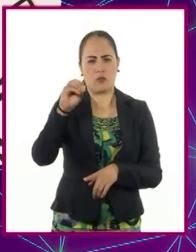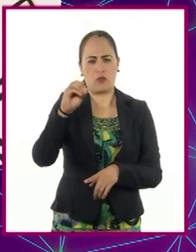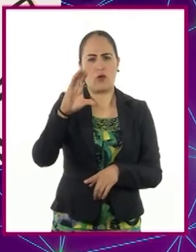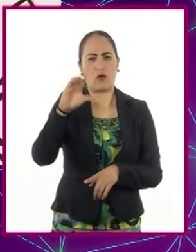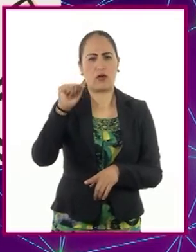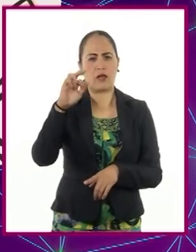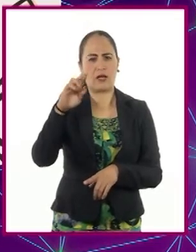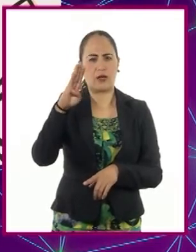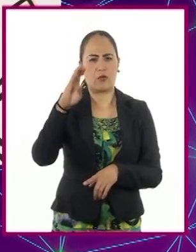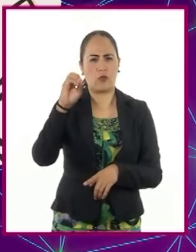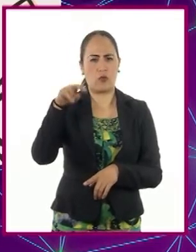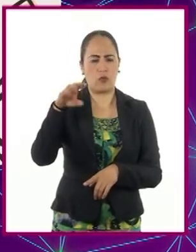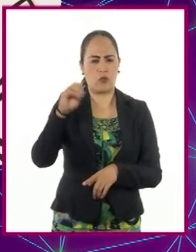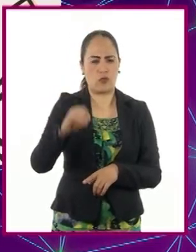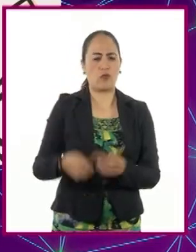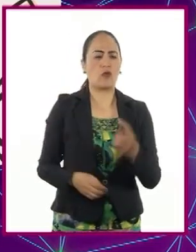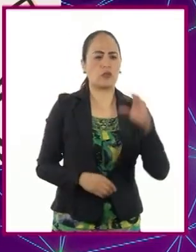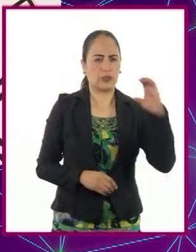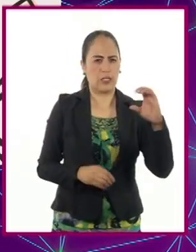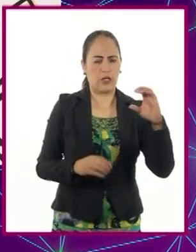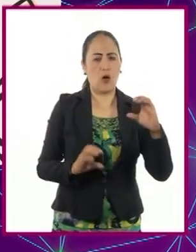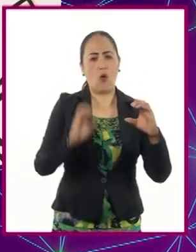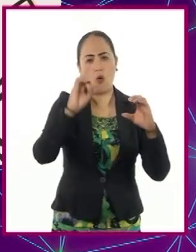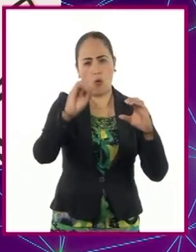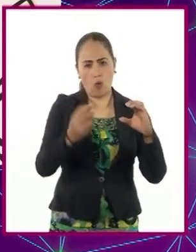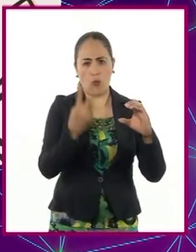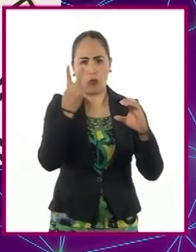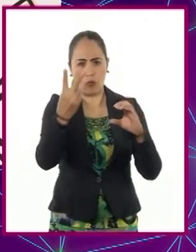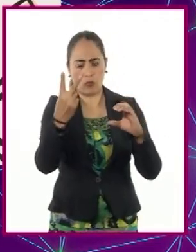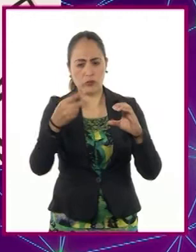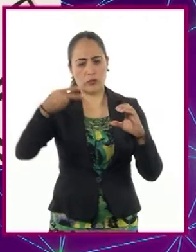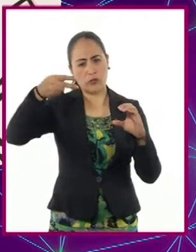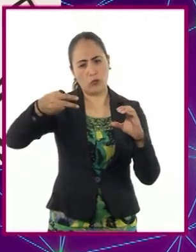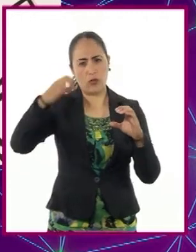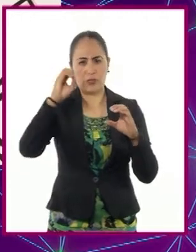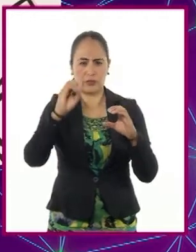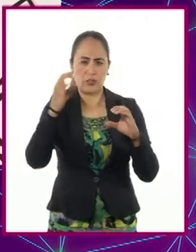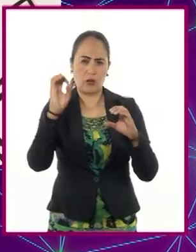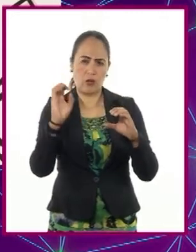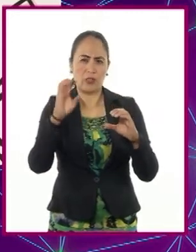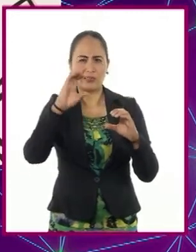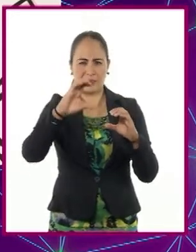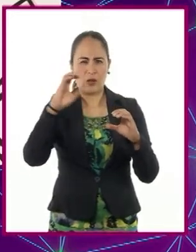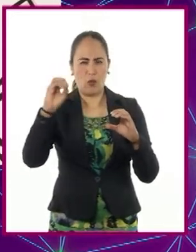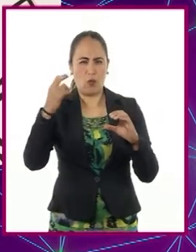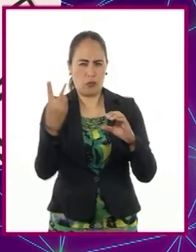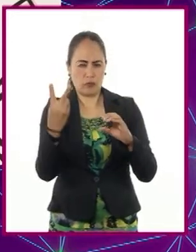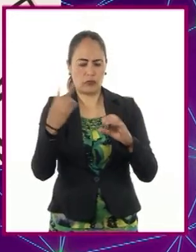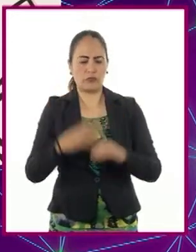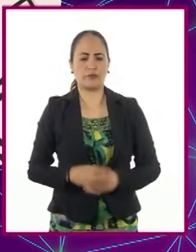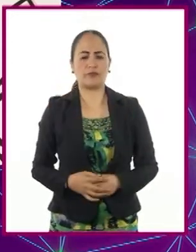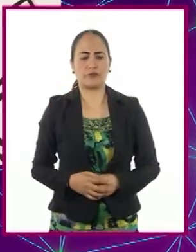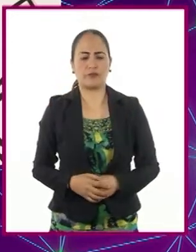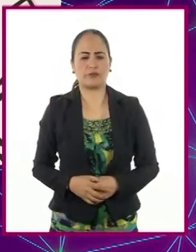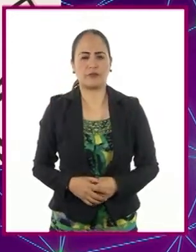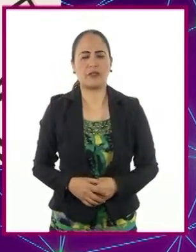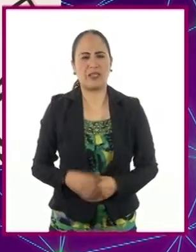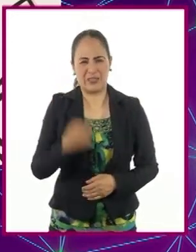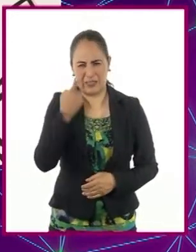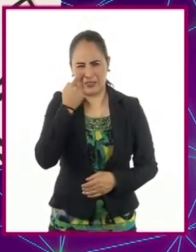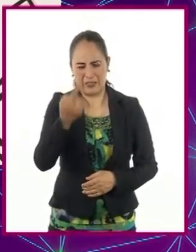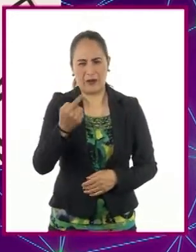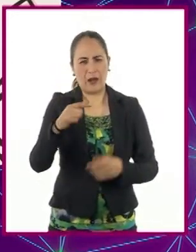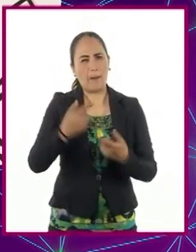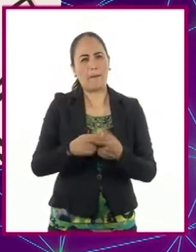reacciona con 2 átomos de oxígeno y forman dióxido de carbono, CO2. Recuerden que cualquier elemento que se encuentre libre o